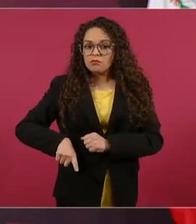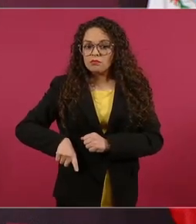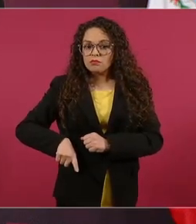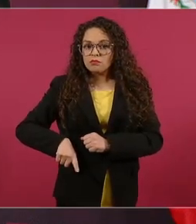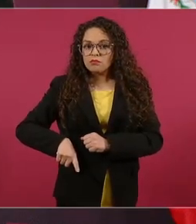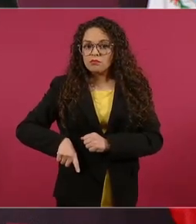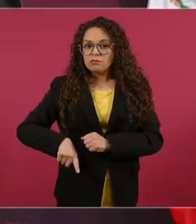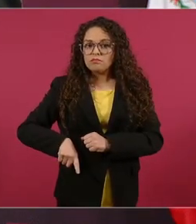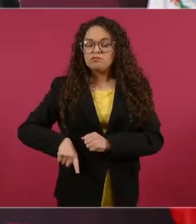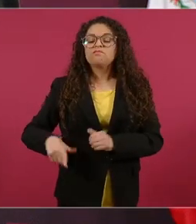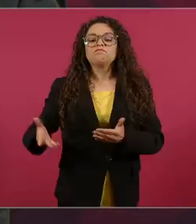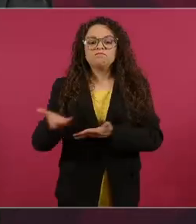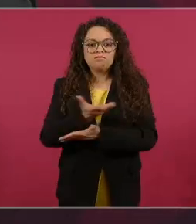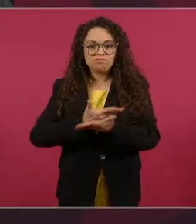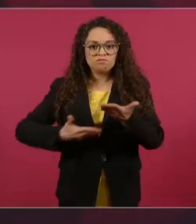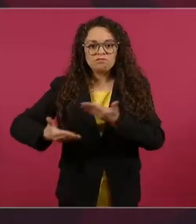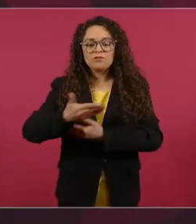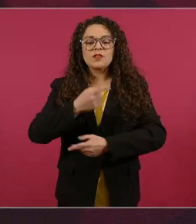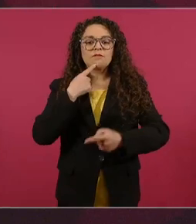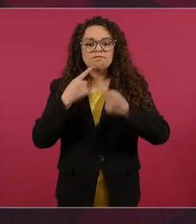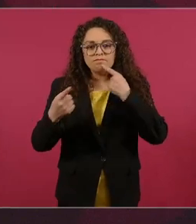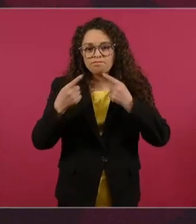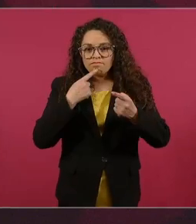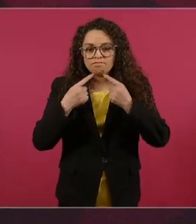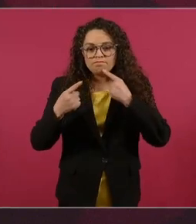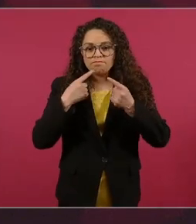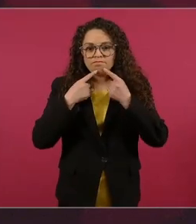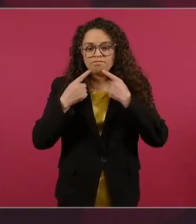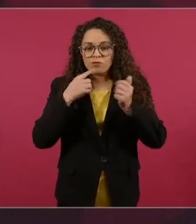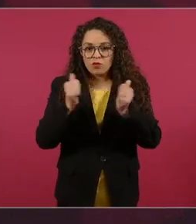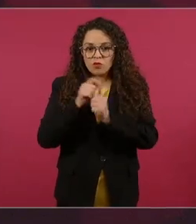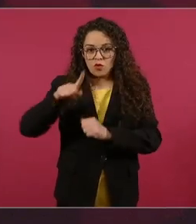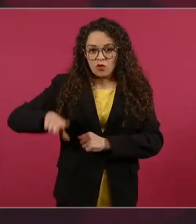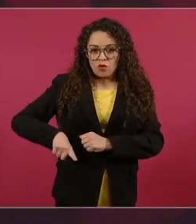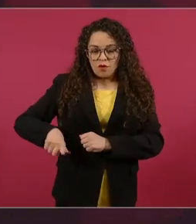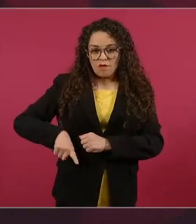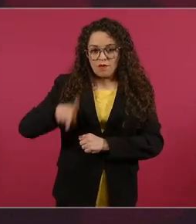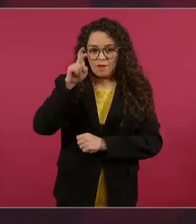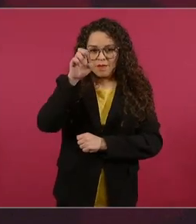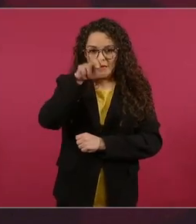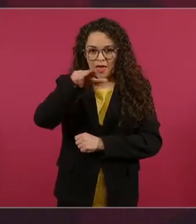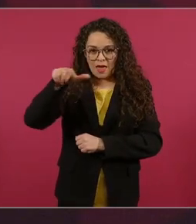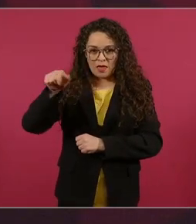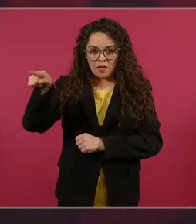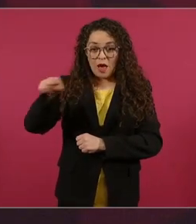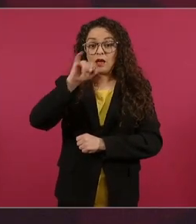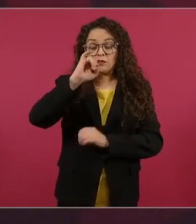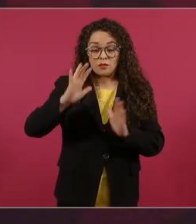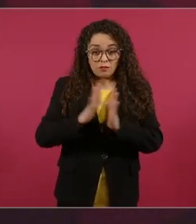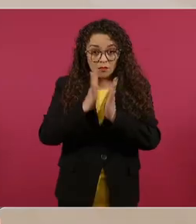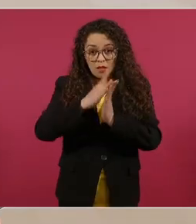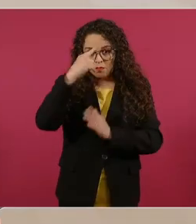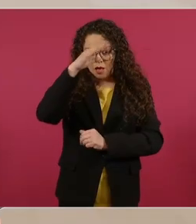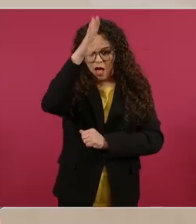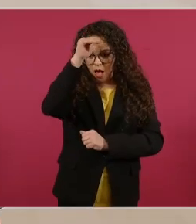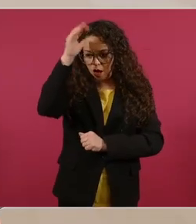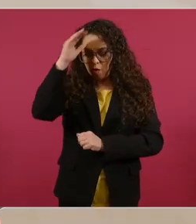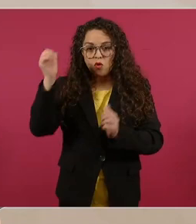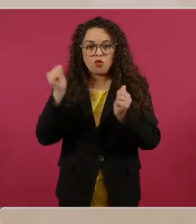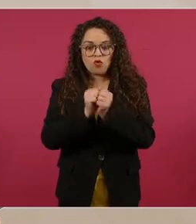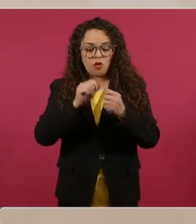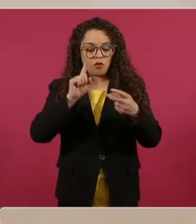participó en acuerdos con el gobierno de Peña, con Chong, con